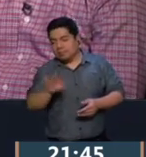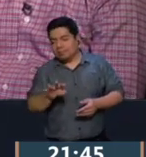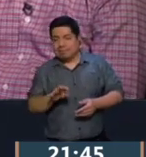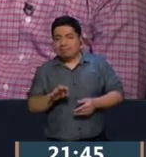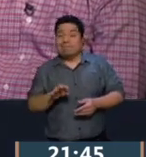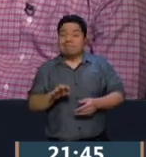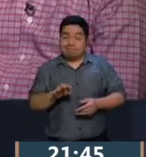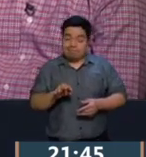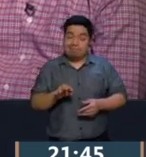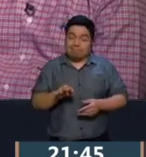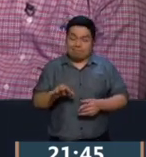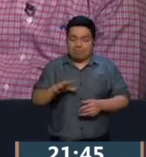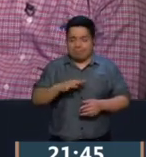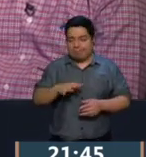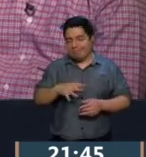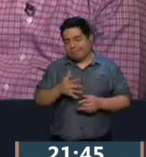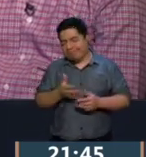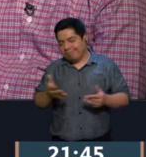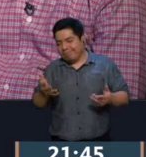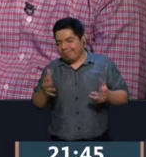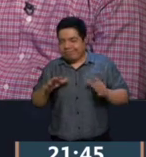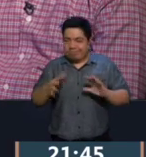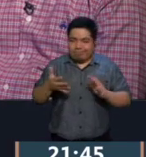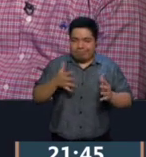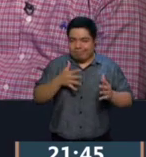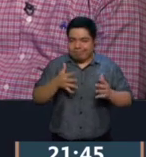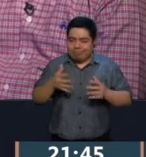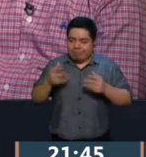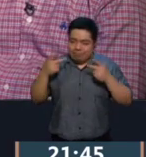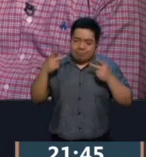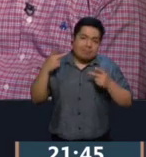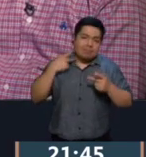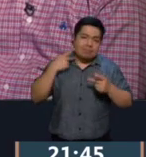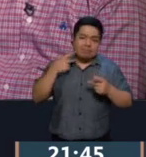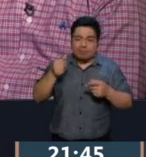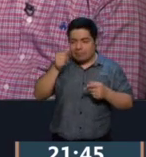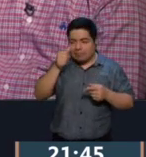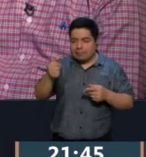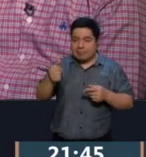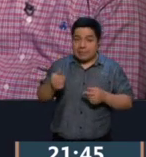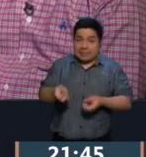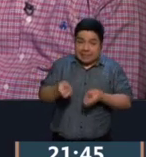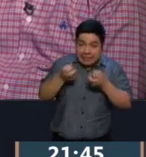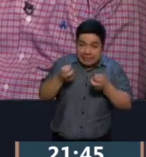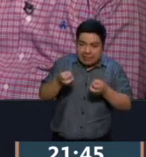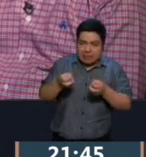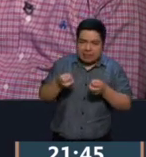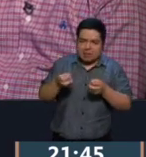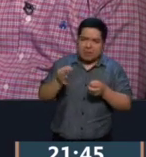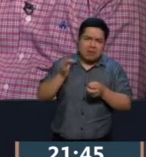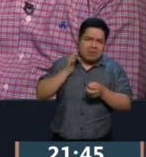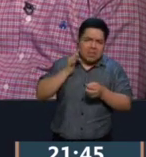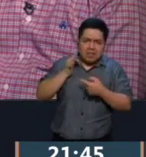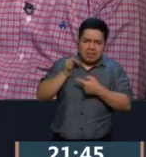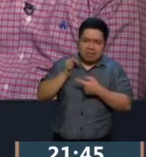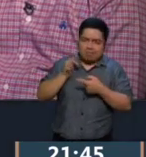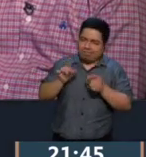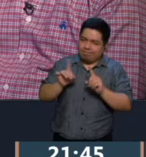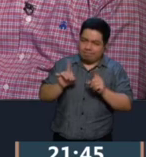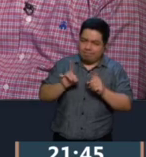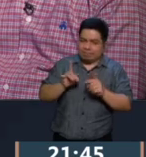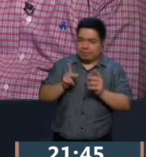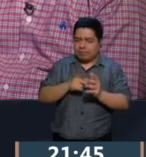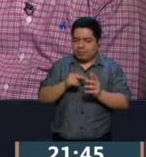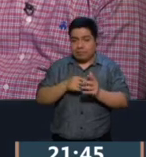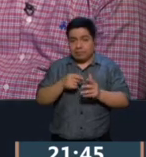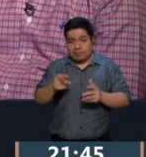un clarísimo apunte político. Y eso y de eso no se trata una fiscalía. Y por eso reitero,